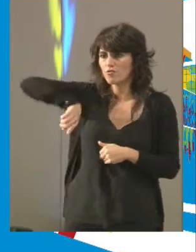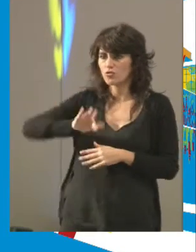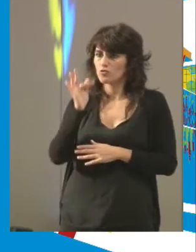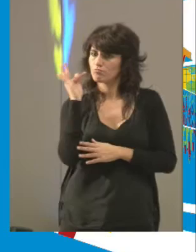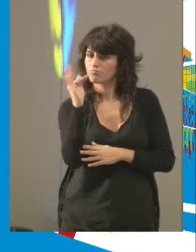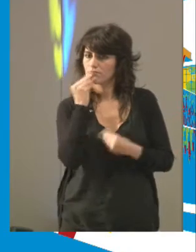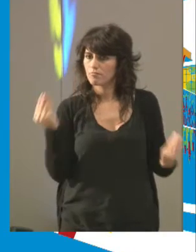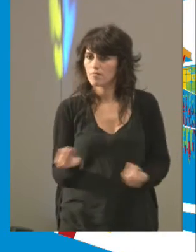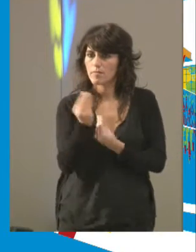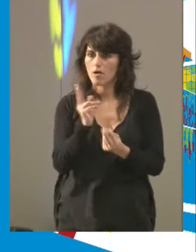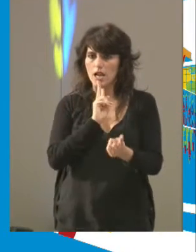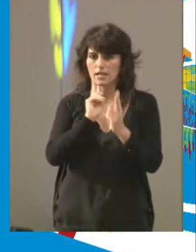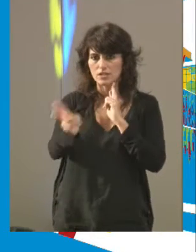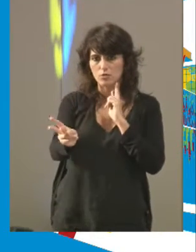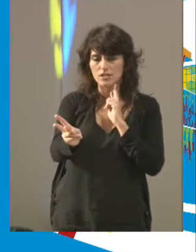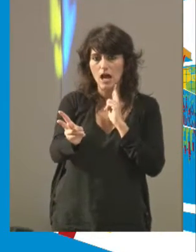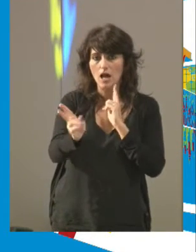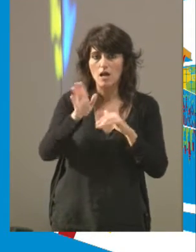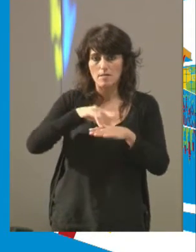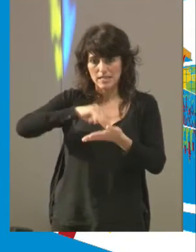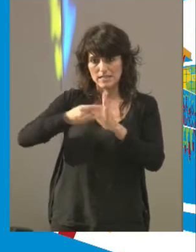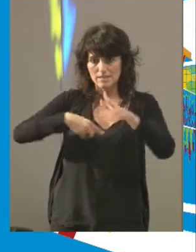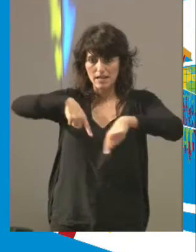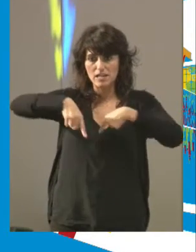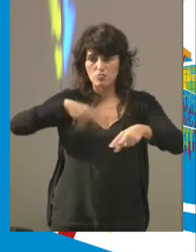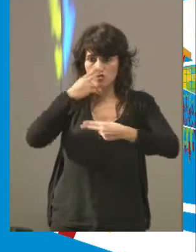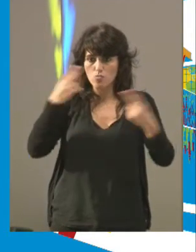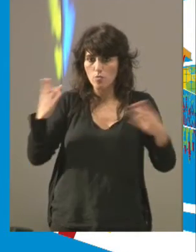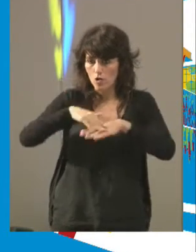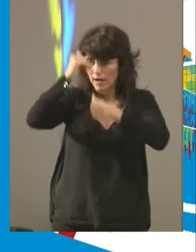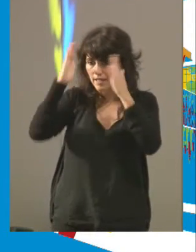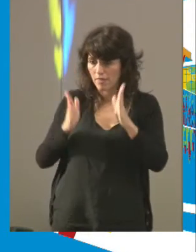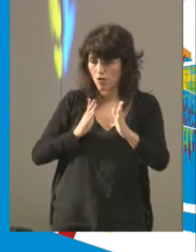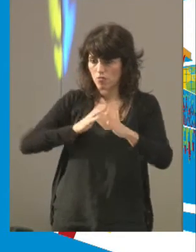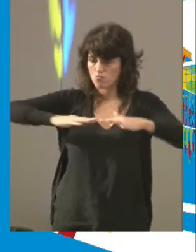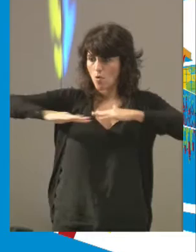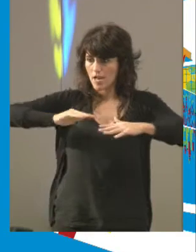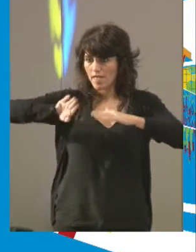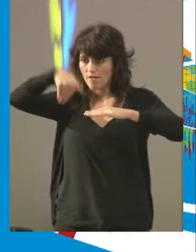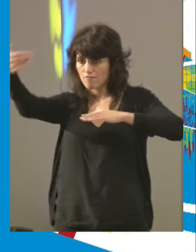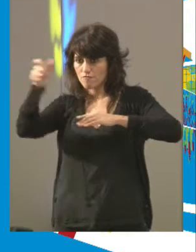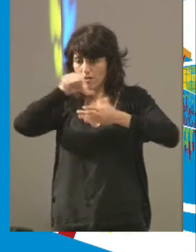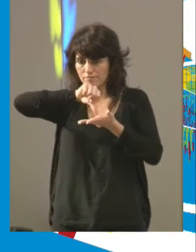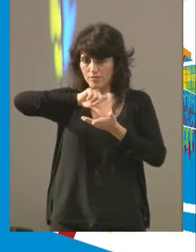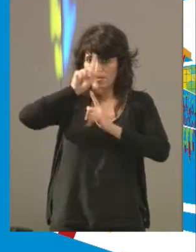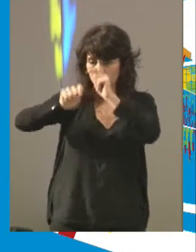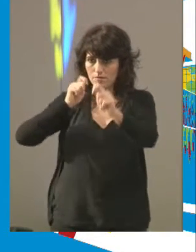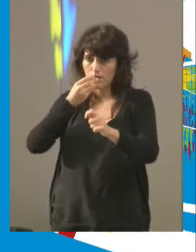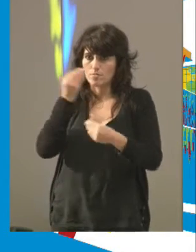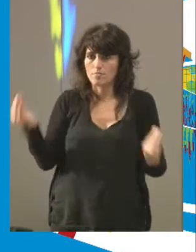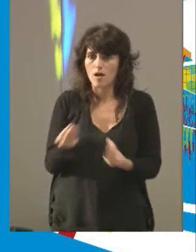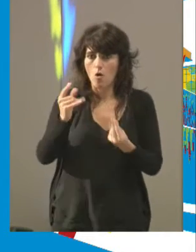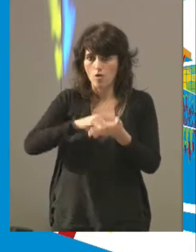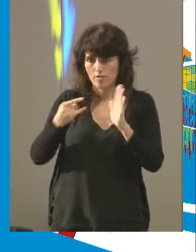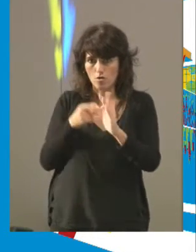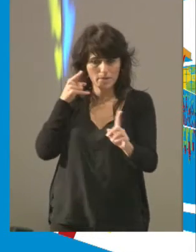la respuesta del sistema de transporte público para atender mejor esa movilidad metropolitana en hábitos sostenibles, que es, en definitiva, el fin último del plan.